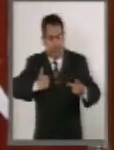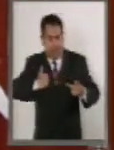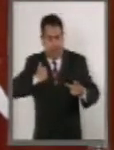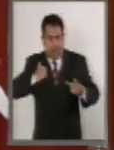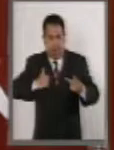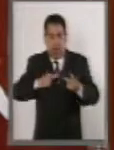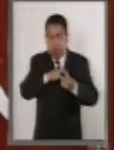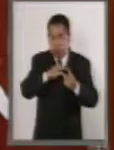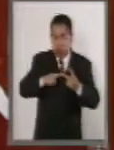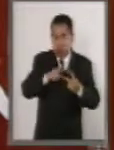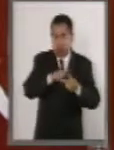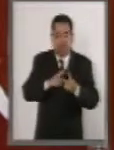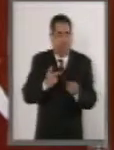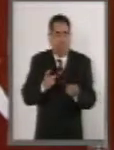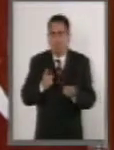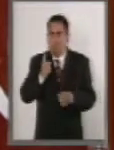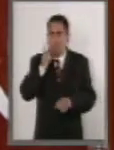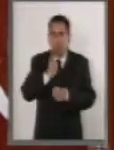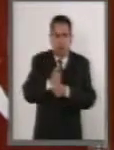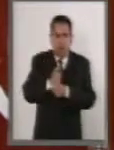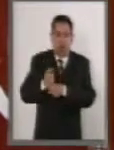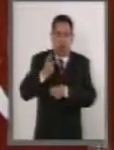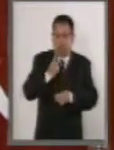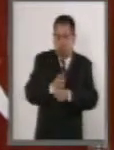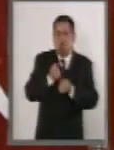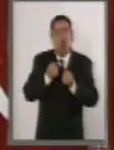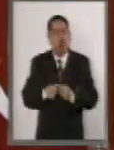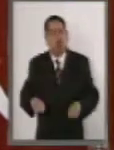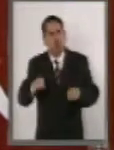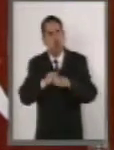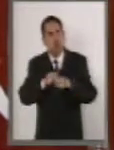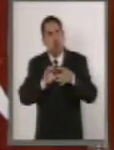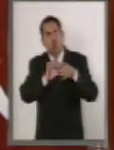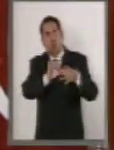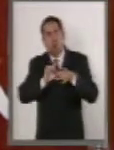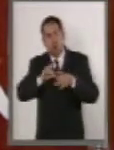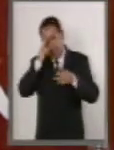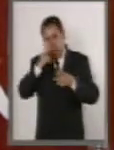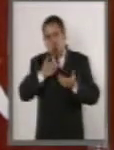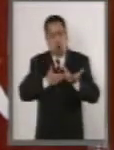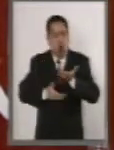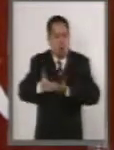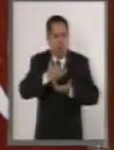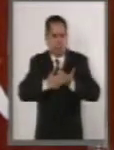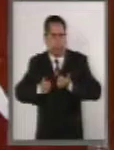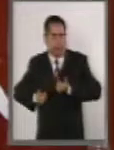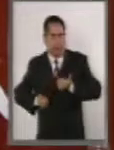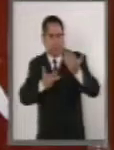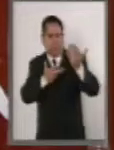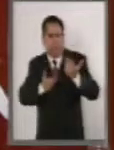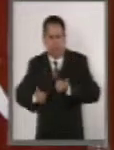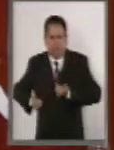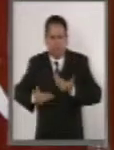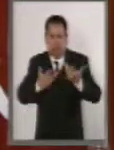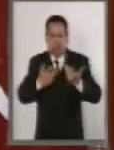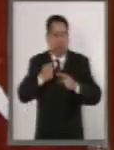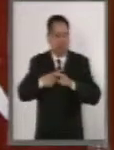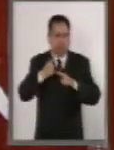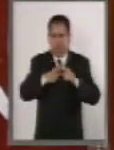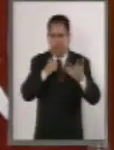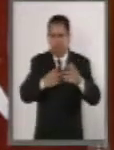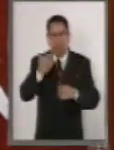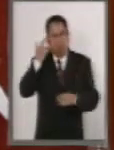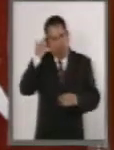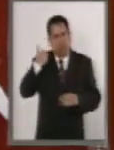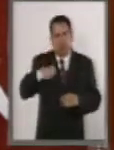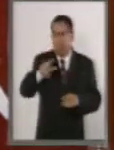son respectivamente el primer y el segundo socio comercial de México. El comercio con esa región incrementó con la suscripción del Tratado de